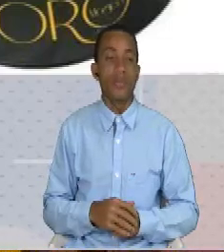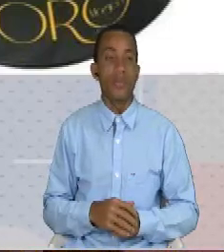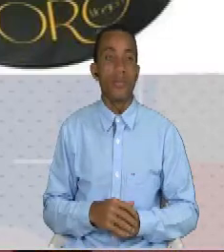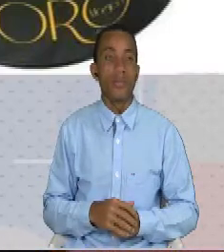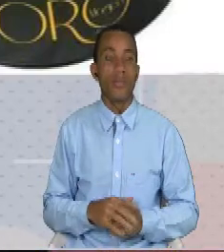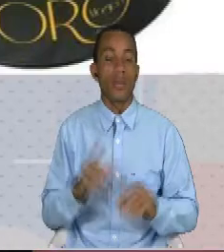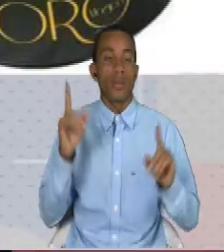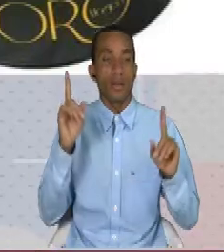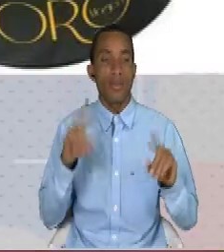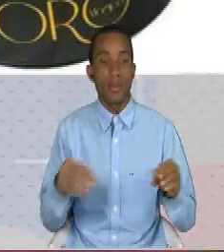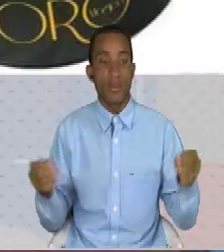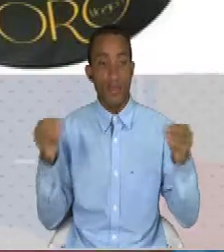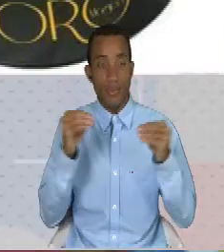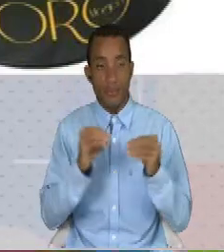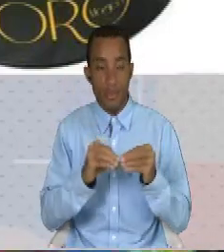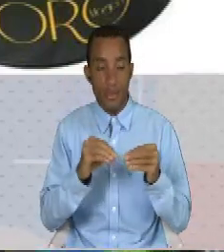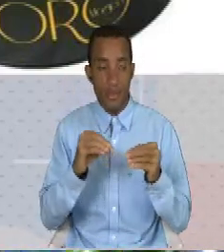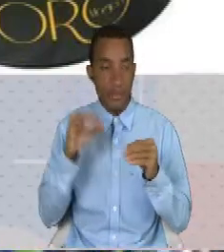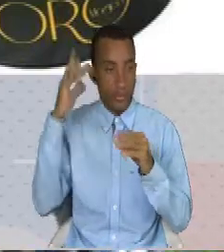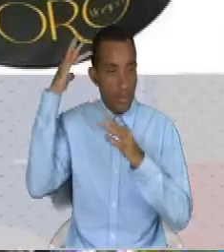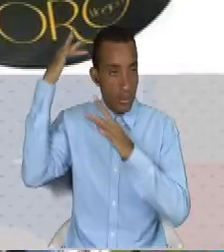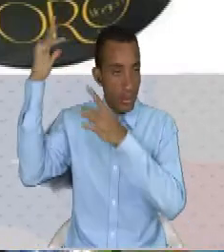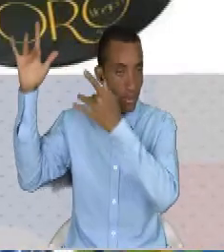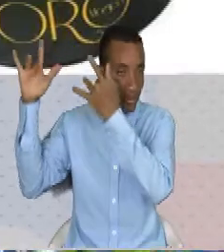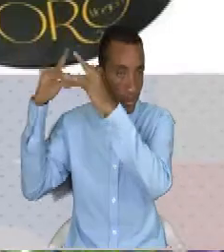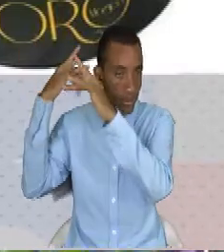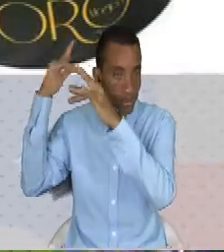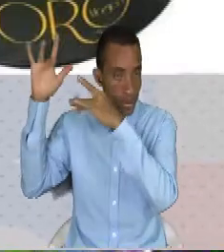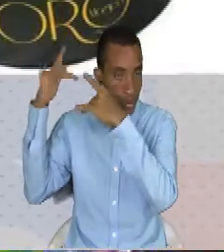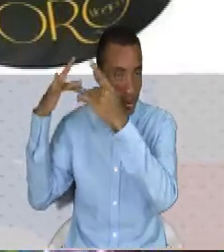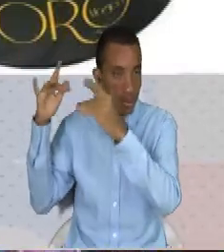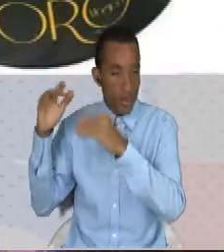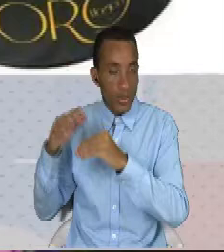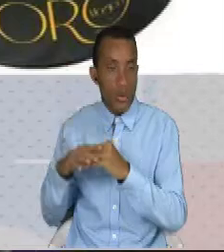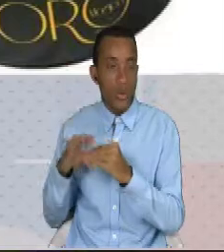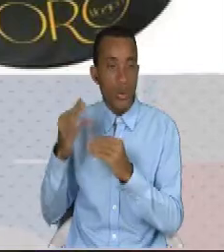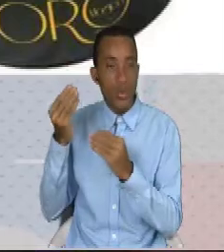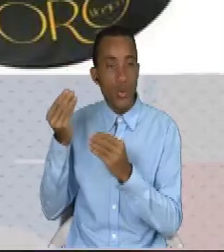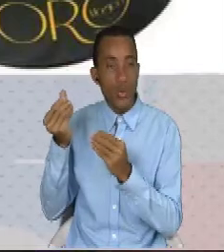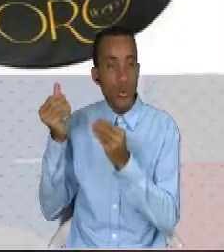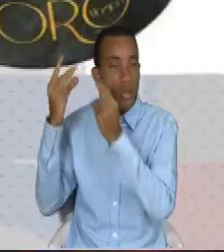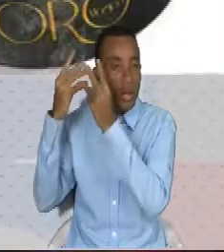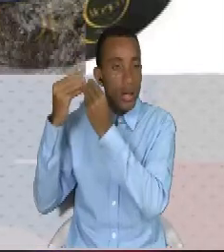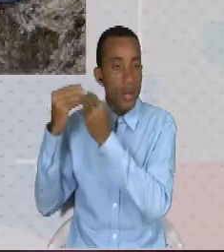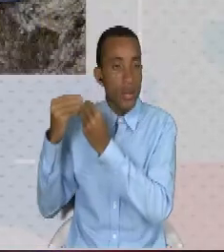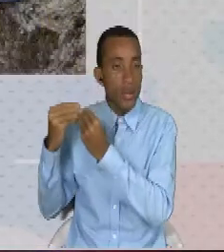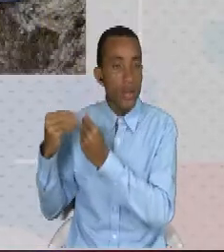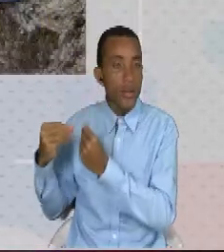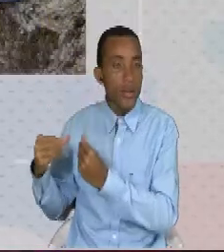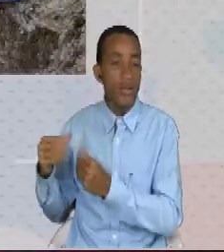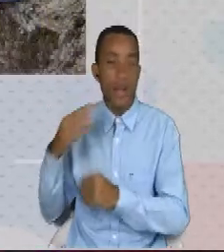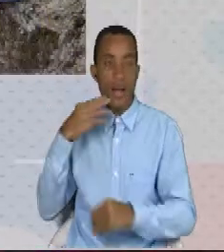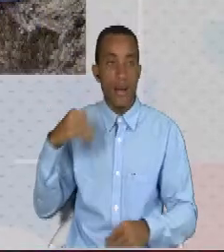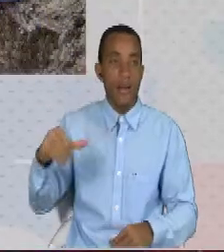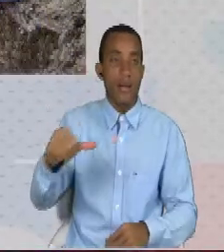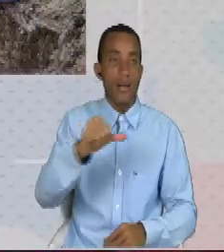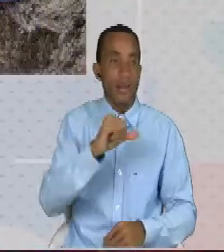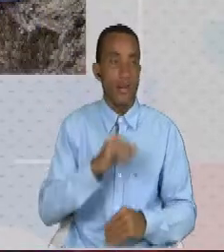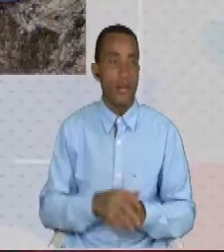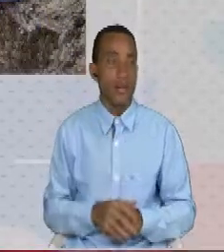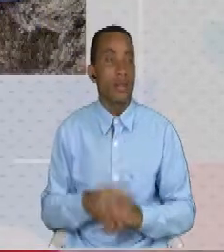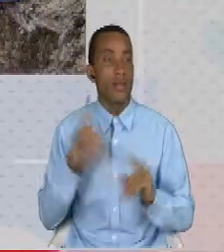de eso le da brillo le hace dós y da entonces también lo pueden utilizar las chicas así como